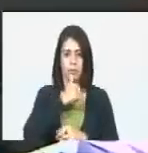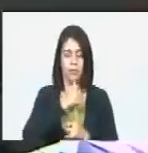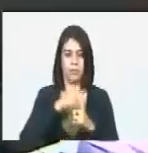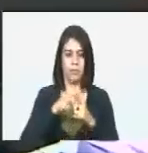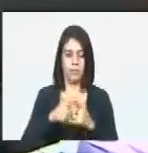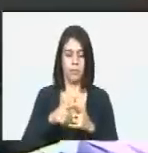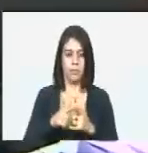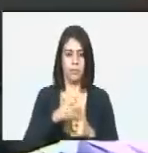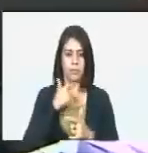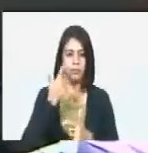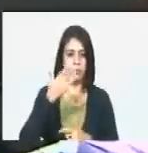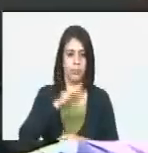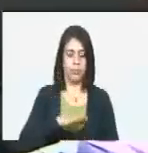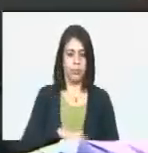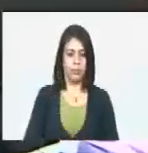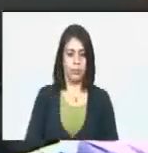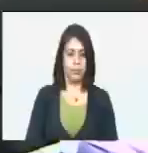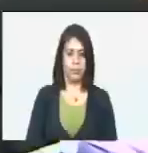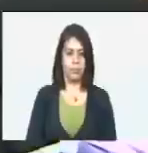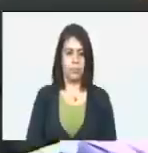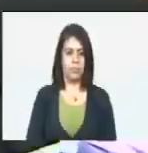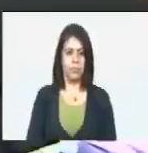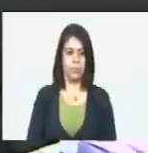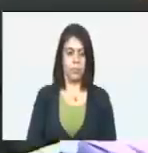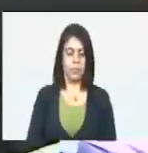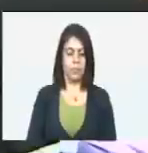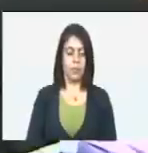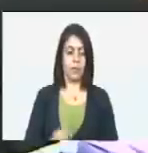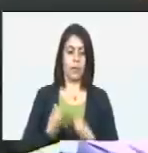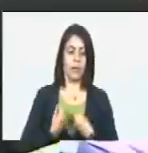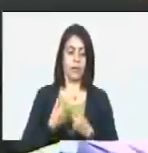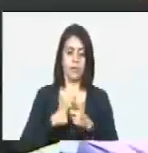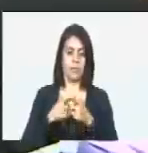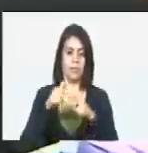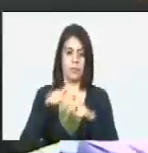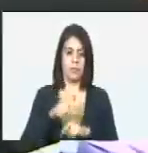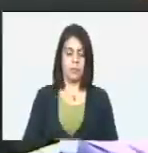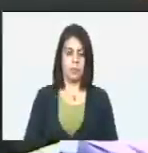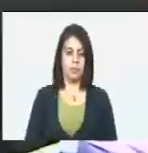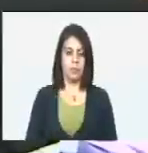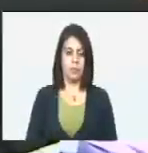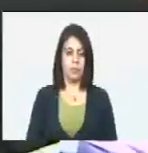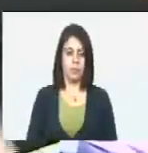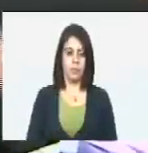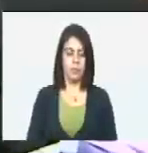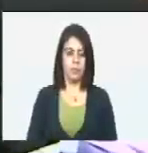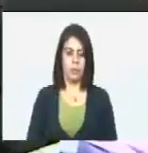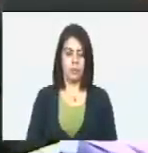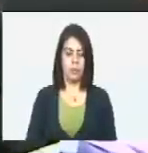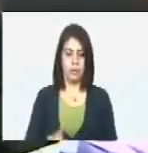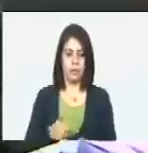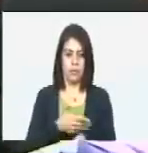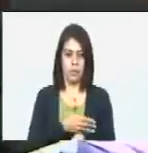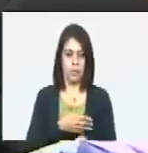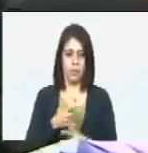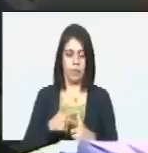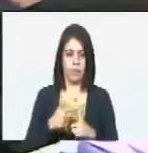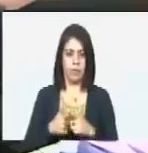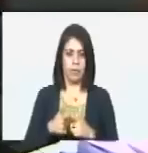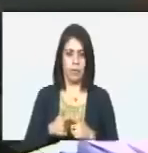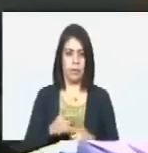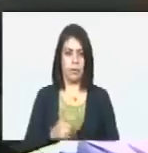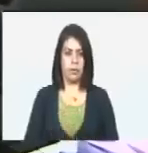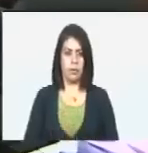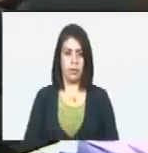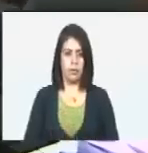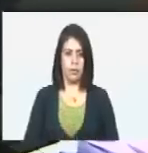partida. Y viniendo, muy temprano fue, y viniendo, pasé por